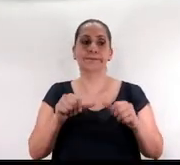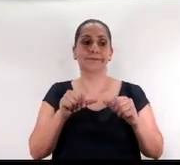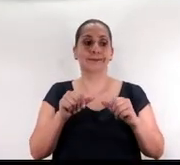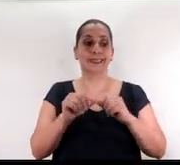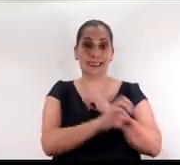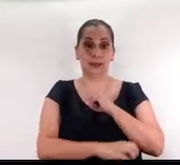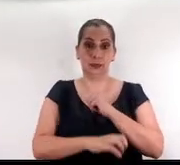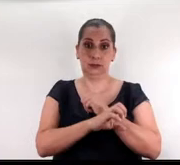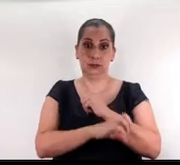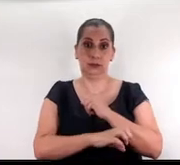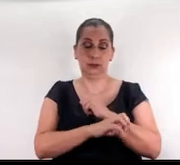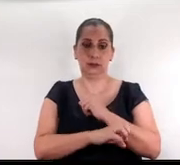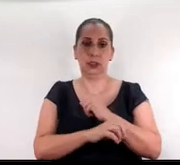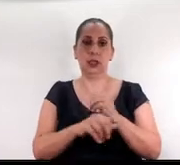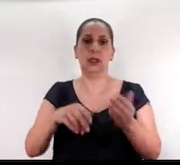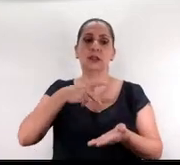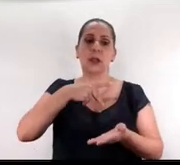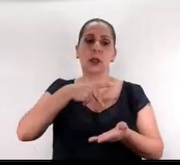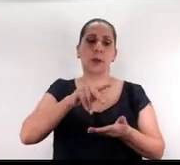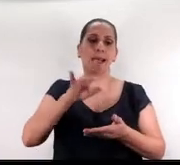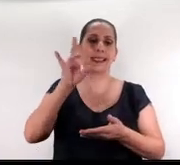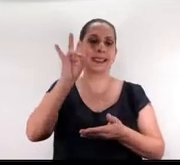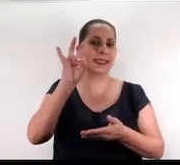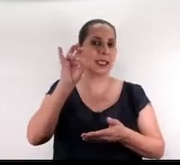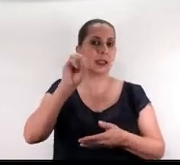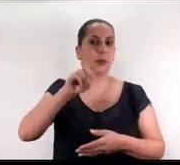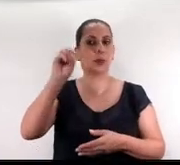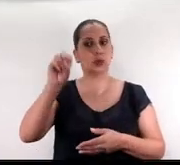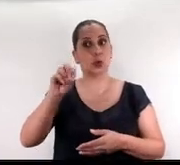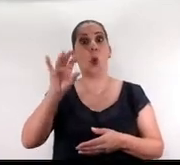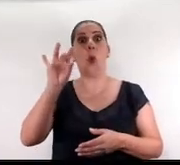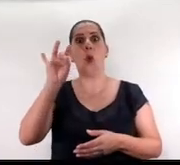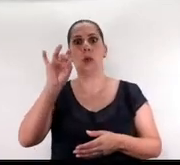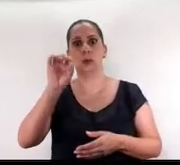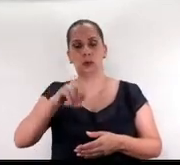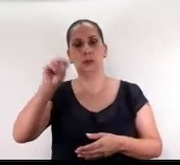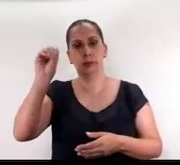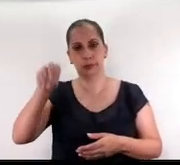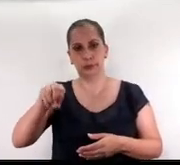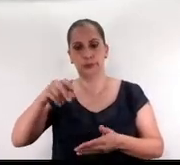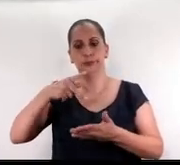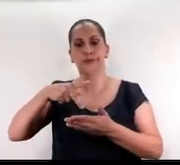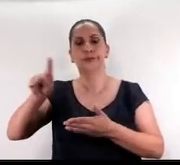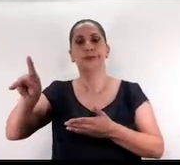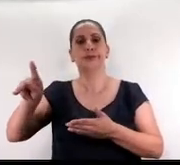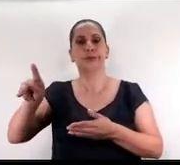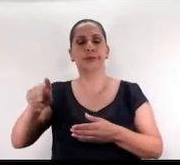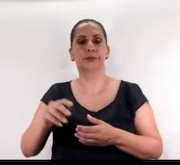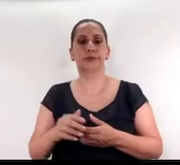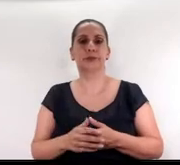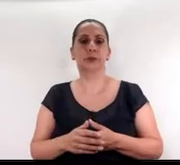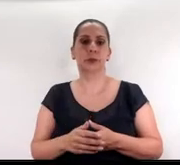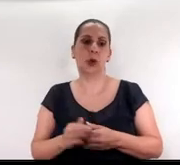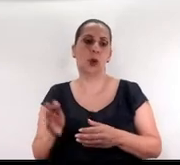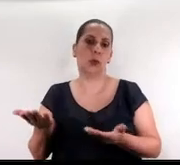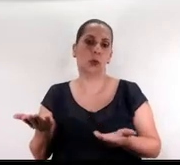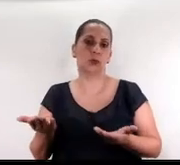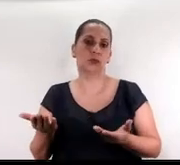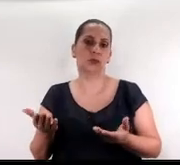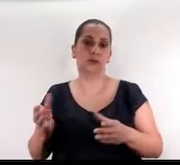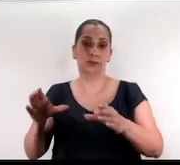Estado pague 7%, hasta 8% ha pagado, por un